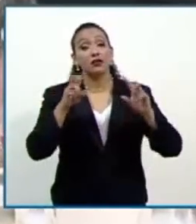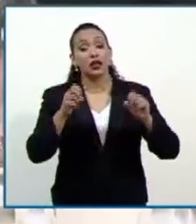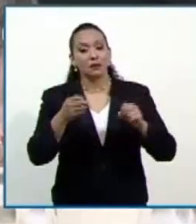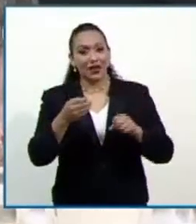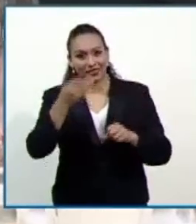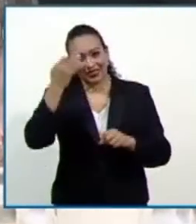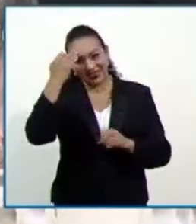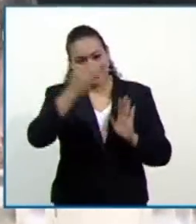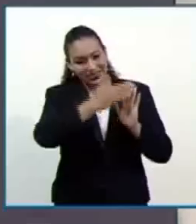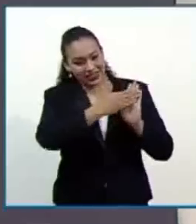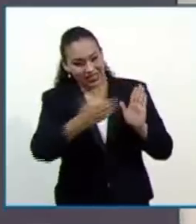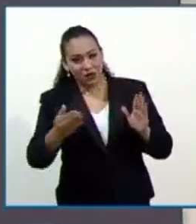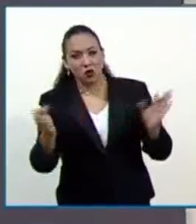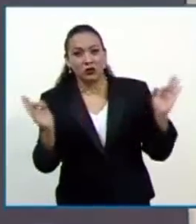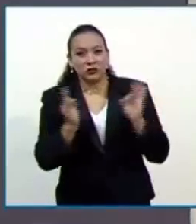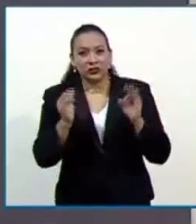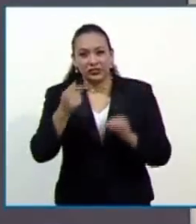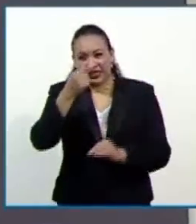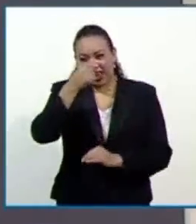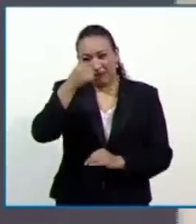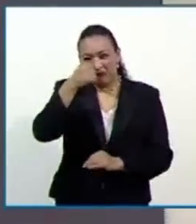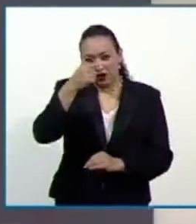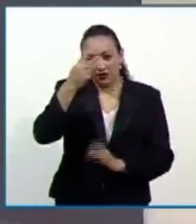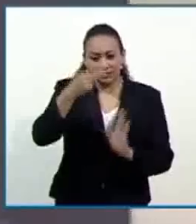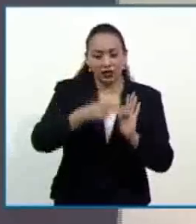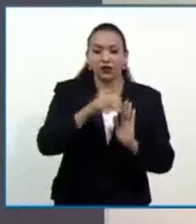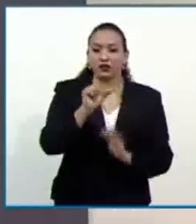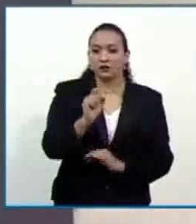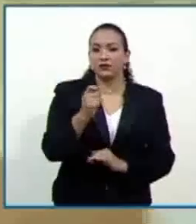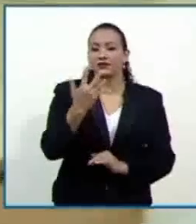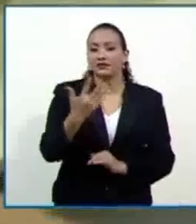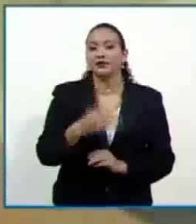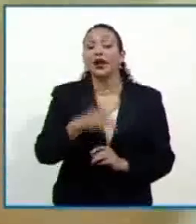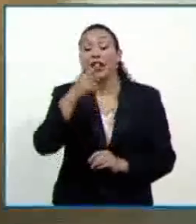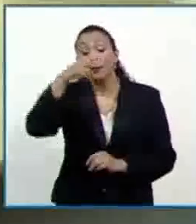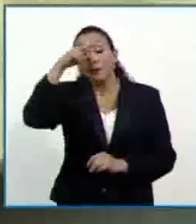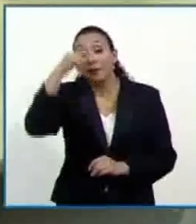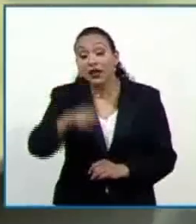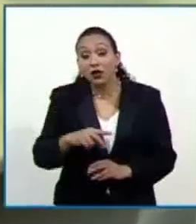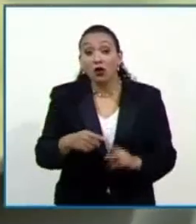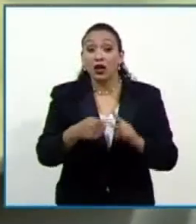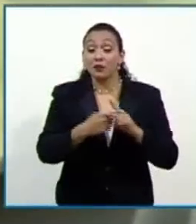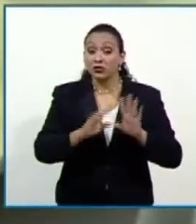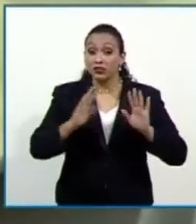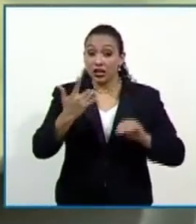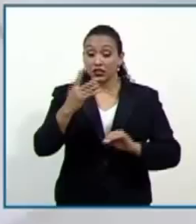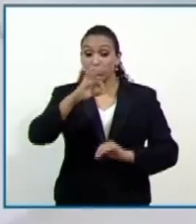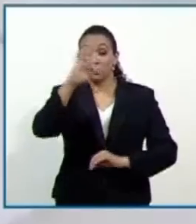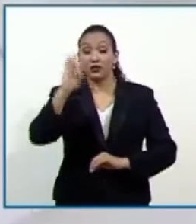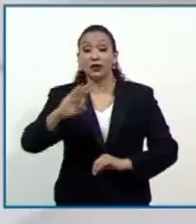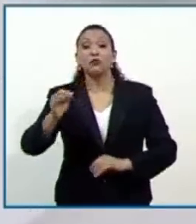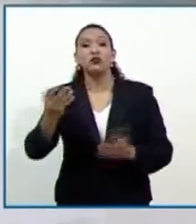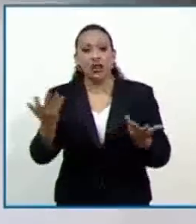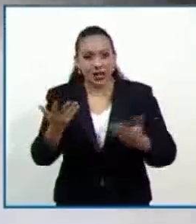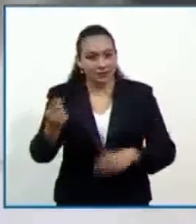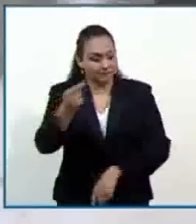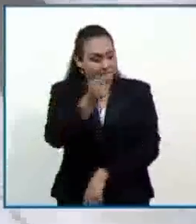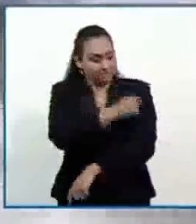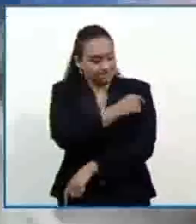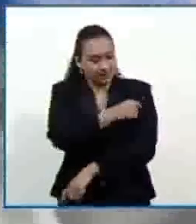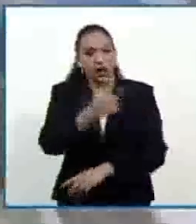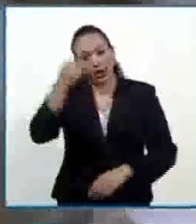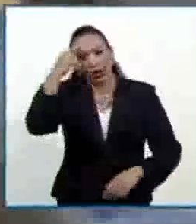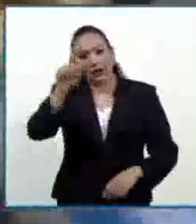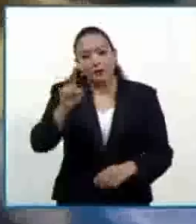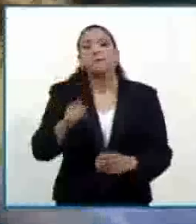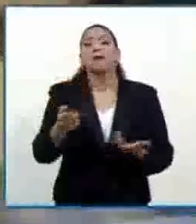temporada de influenza 2024-2025, se informó que México ha comenzado a producir el 50% de las vacunas para la